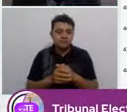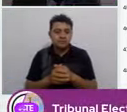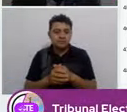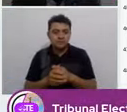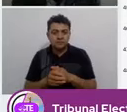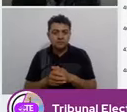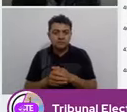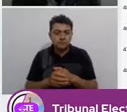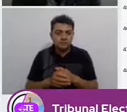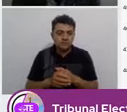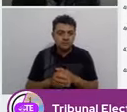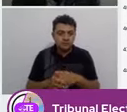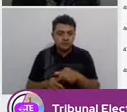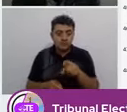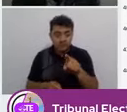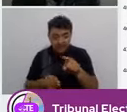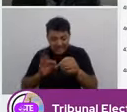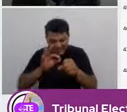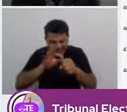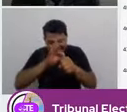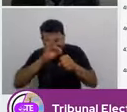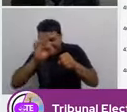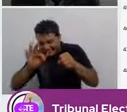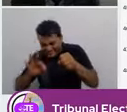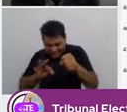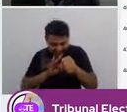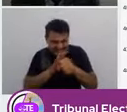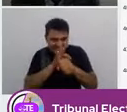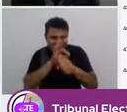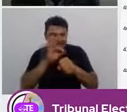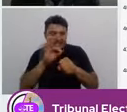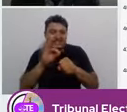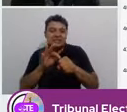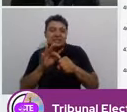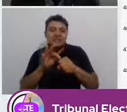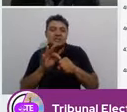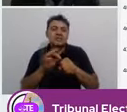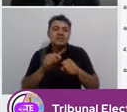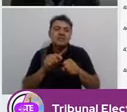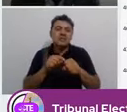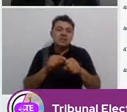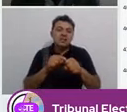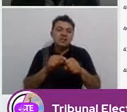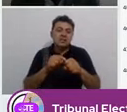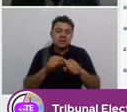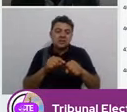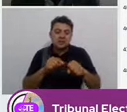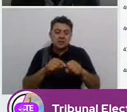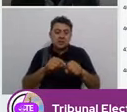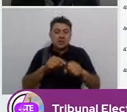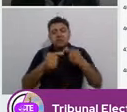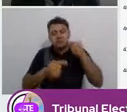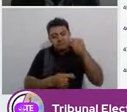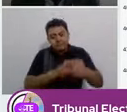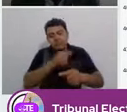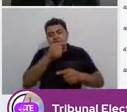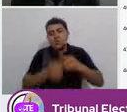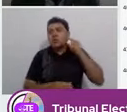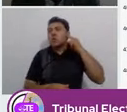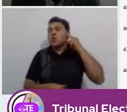coclear. Y este abrazo, ¿sí? Va seguido de una caída auditiva, de una pérdida